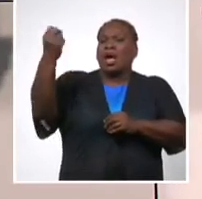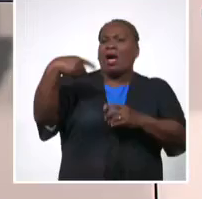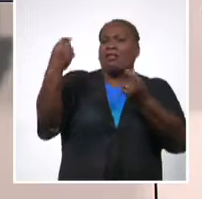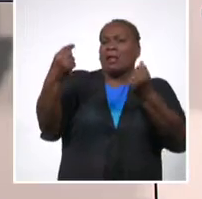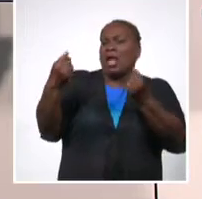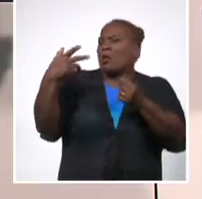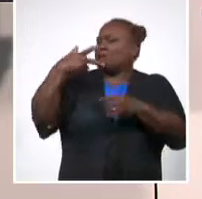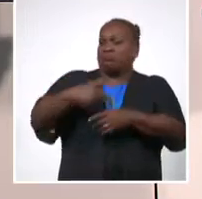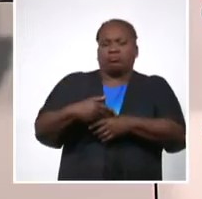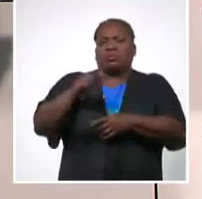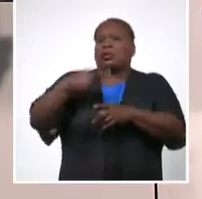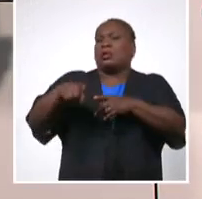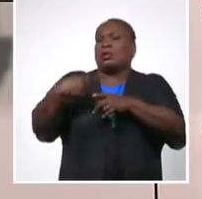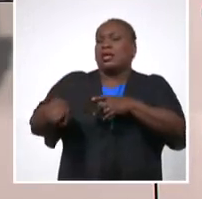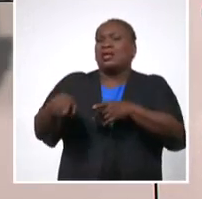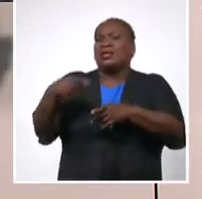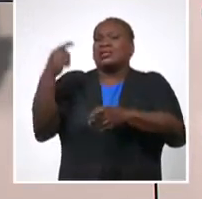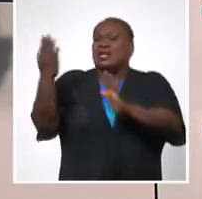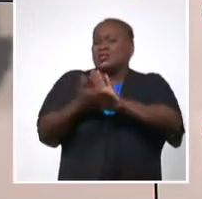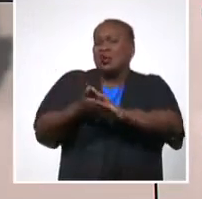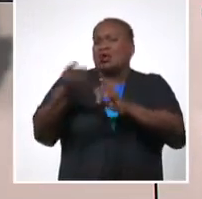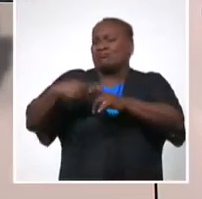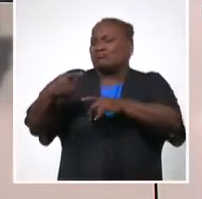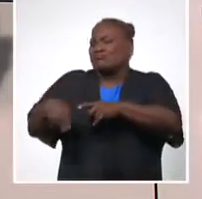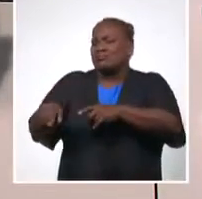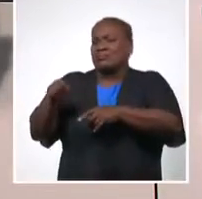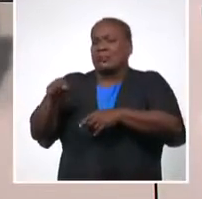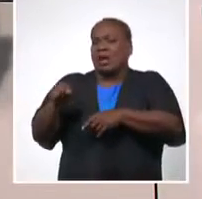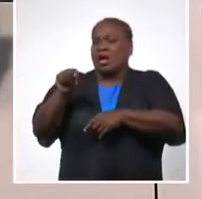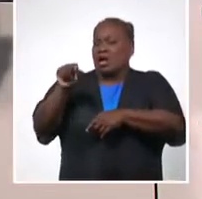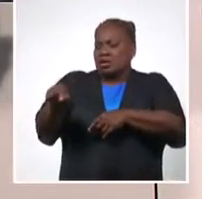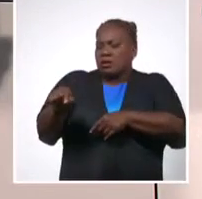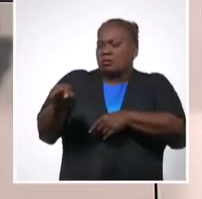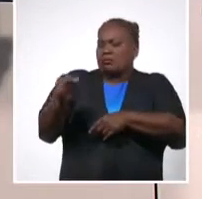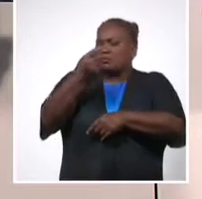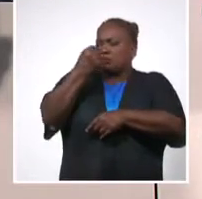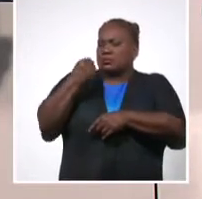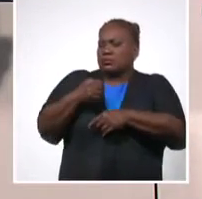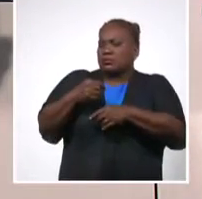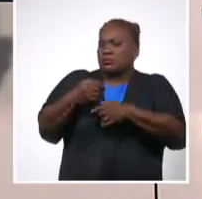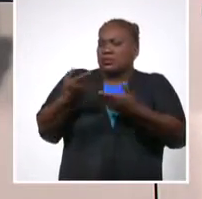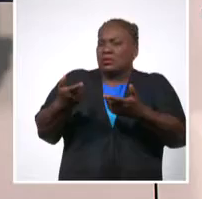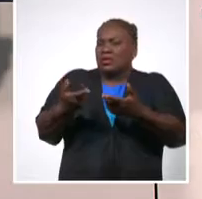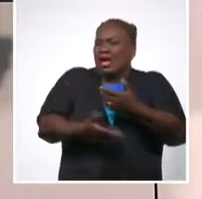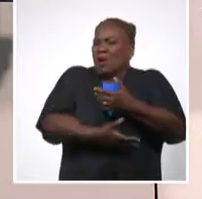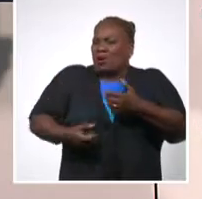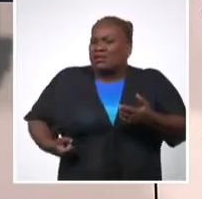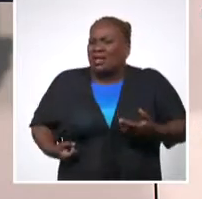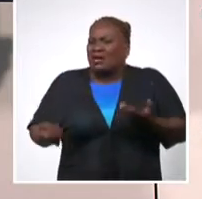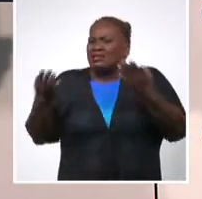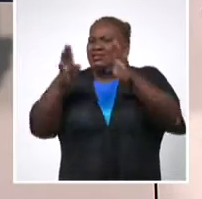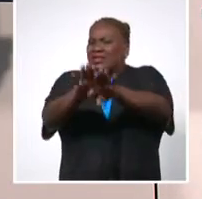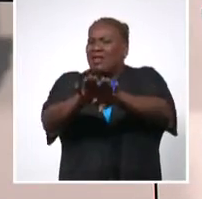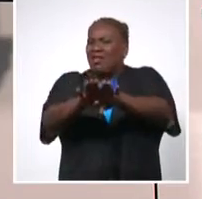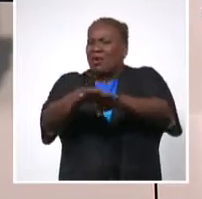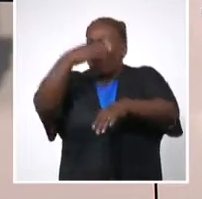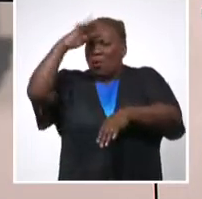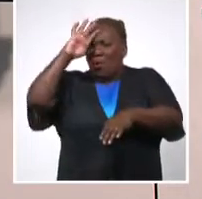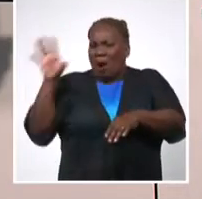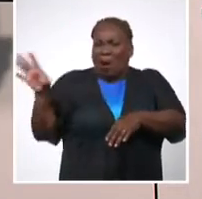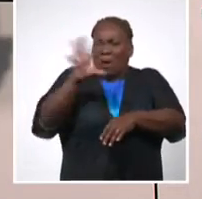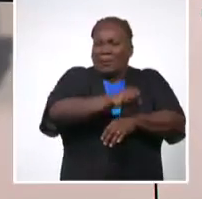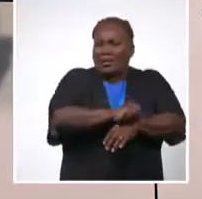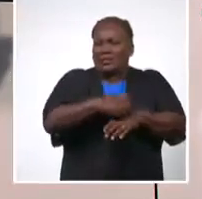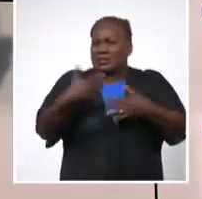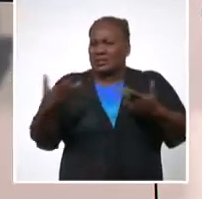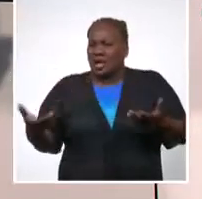al pueblo cubano. En ese escenario vale preguntarse, ¿cuánto tiempo más puede aguantar cerrada una nación? ¿De dónde